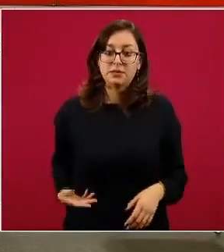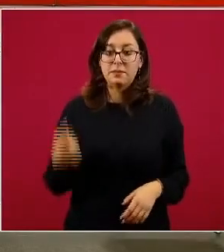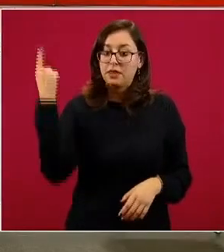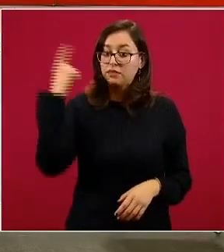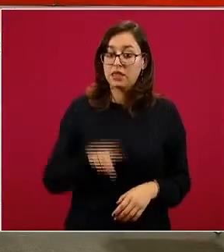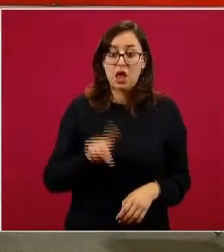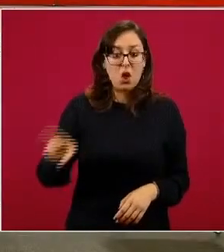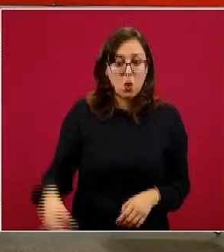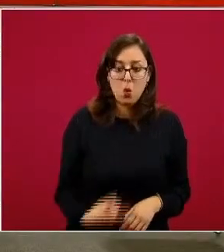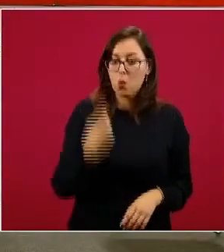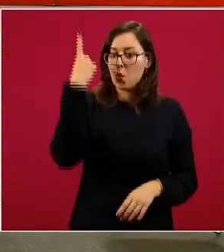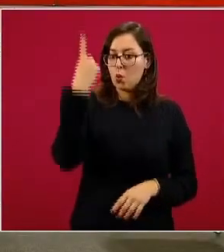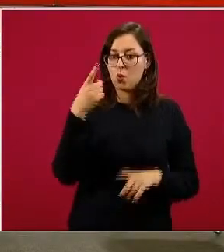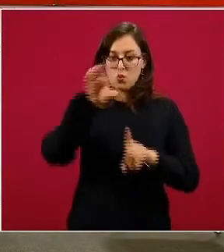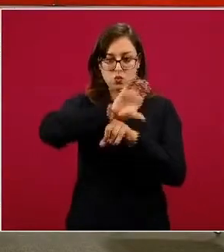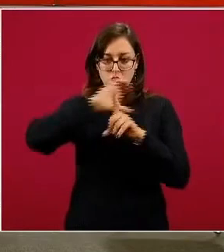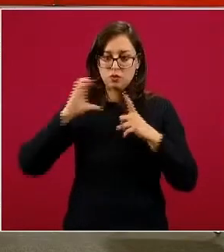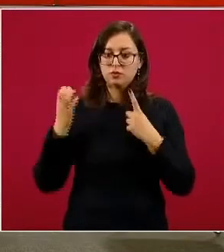único